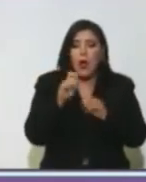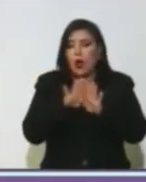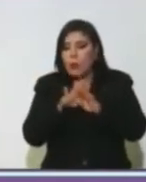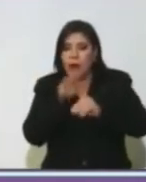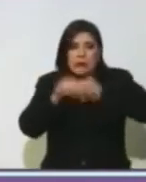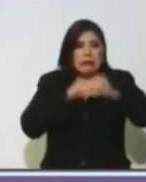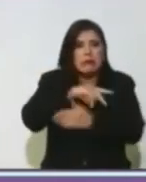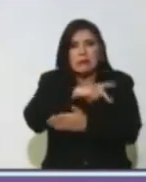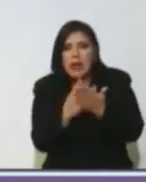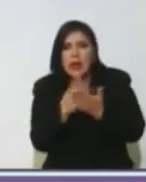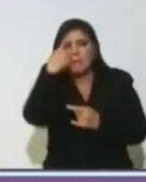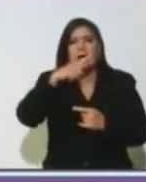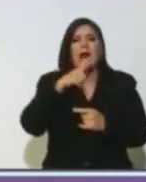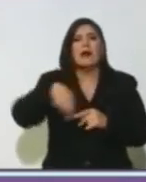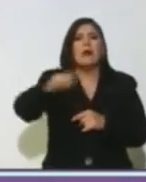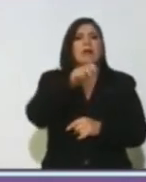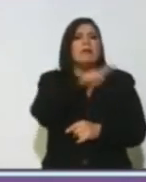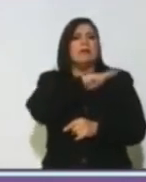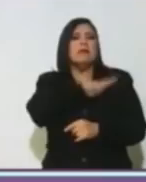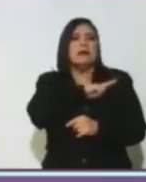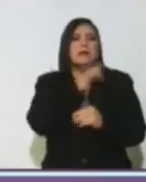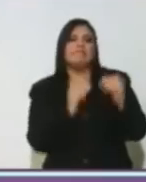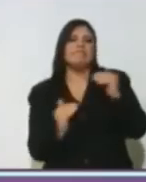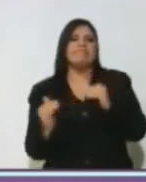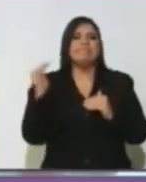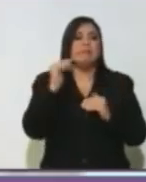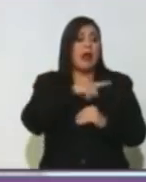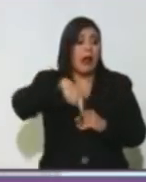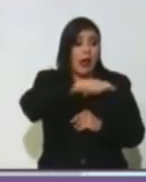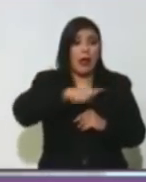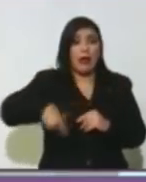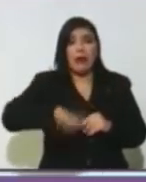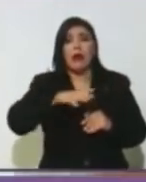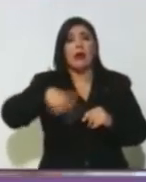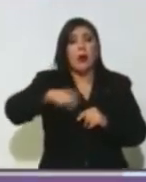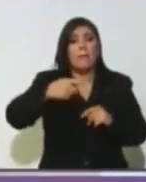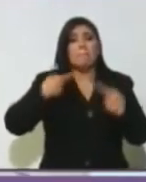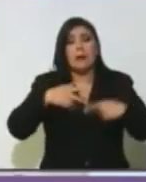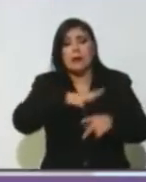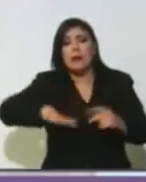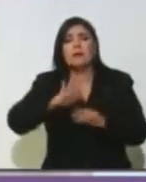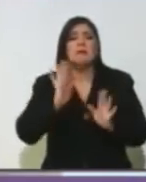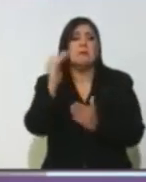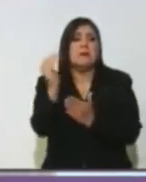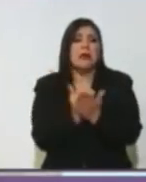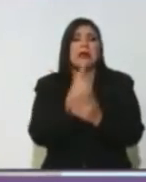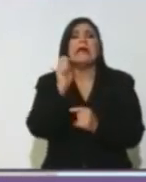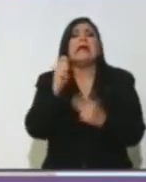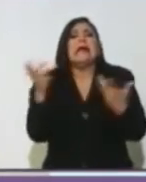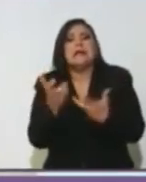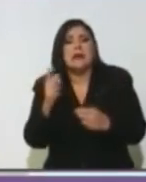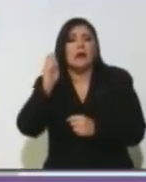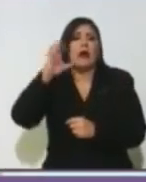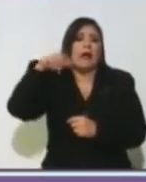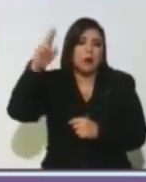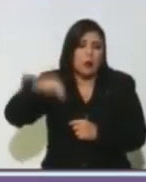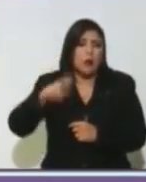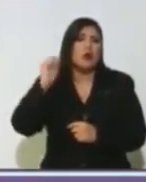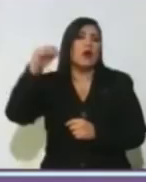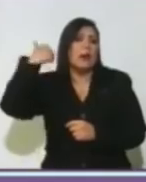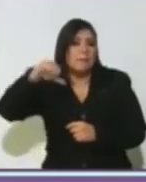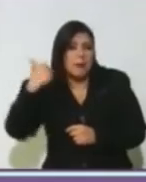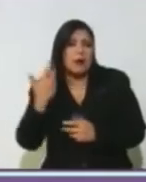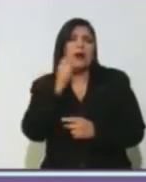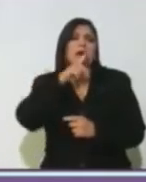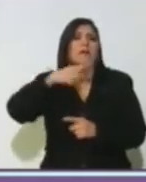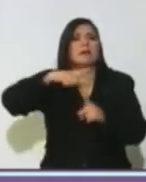más aún de los intereses privados sobre los públicos que hicieron con acapulco quisieron con cancún que hicieron con muchas de las zonas